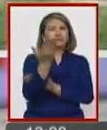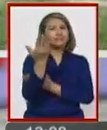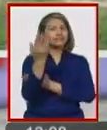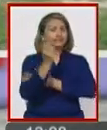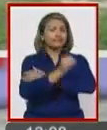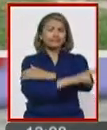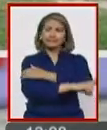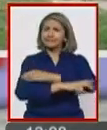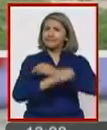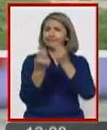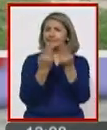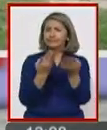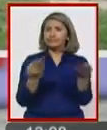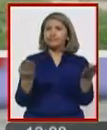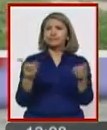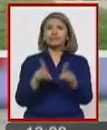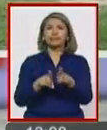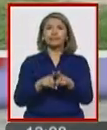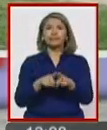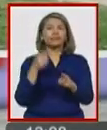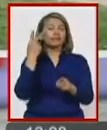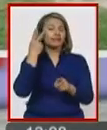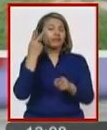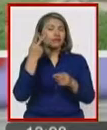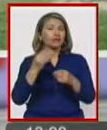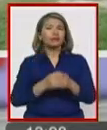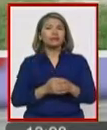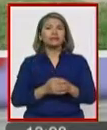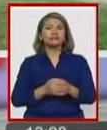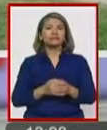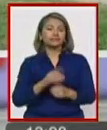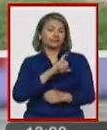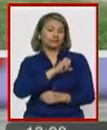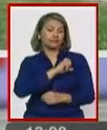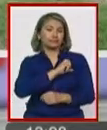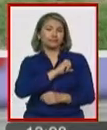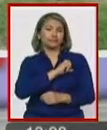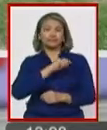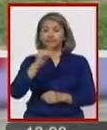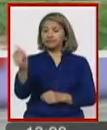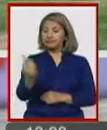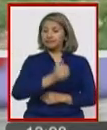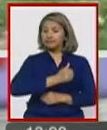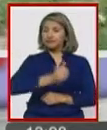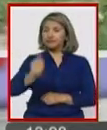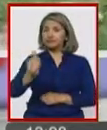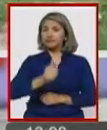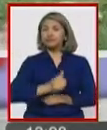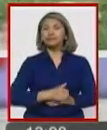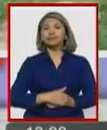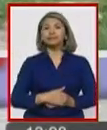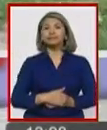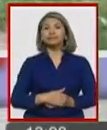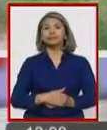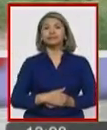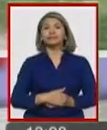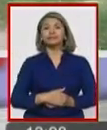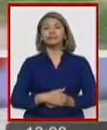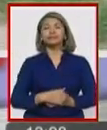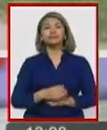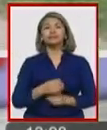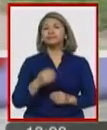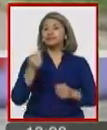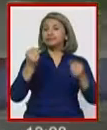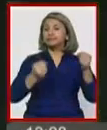lograron llevarse algunos artefactos. También se puede visualizar a una radiopatrulla quien circulaba por el lugar, y este sería el